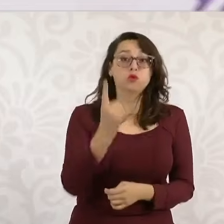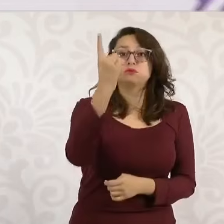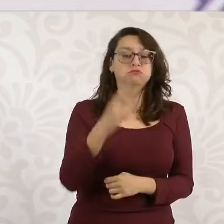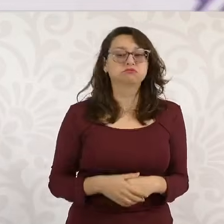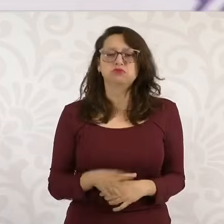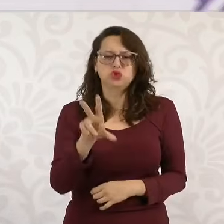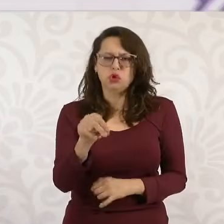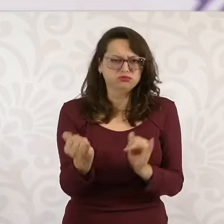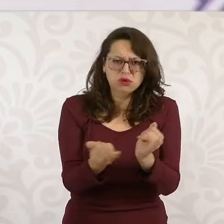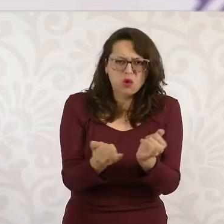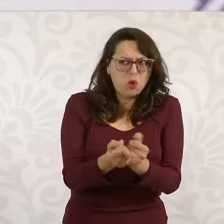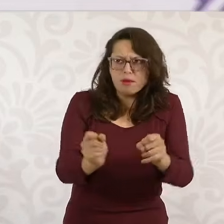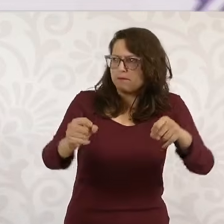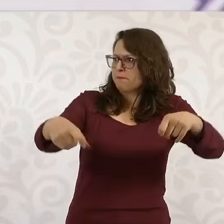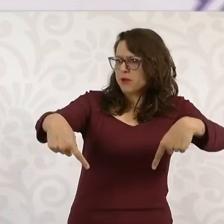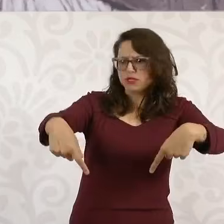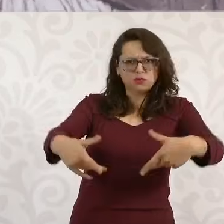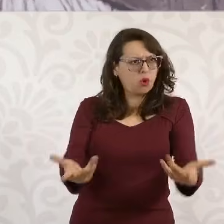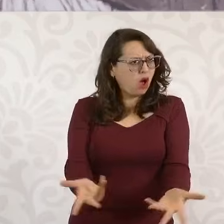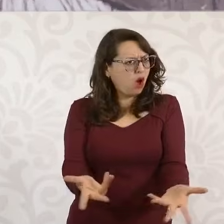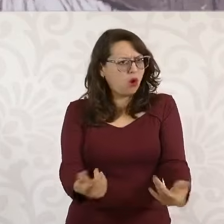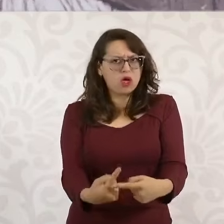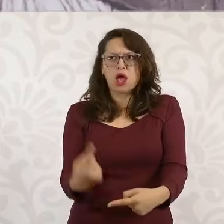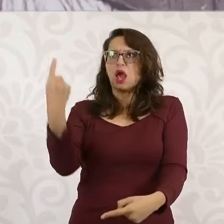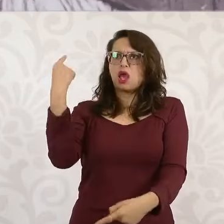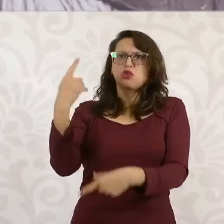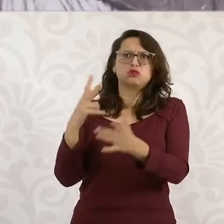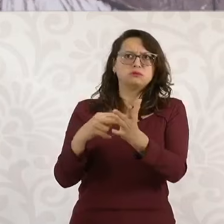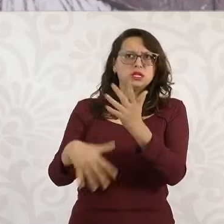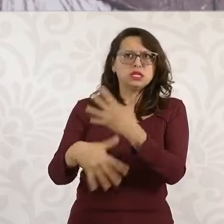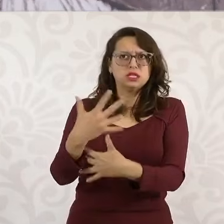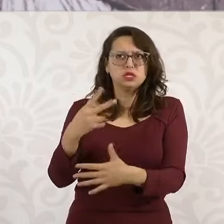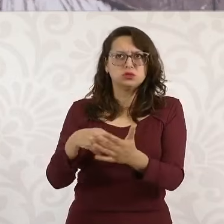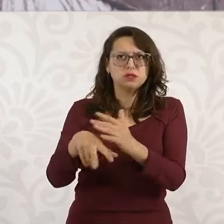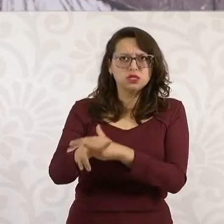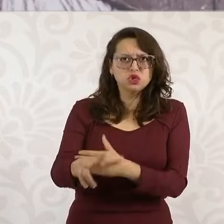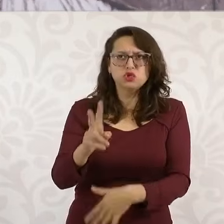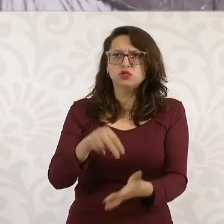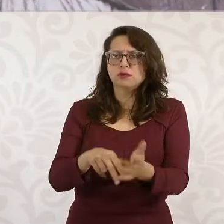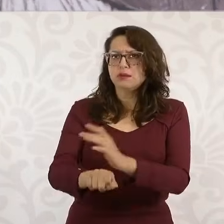ahora. Como se eligió, repito, en el 15, en el 18, en el 21,